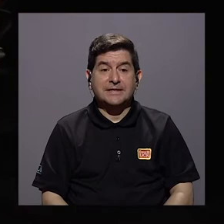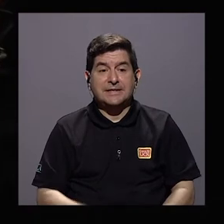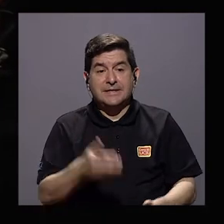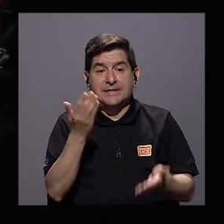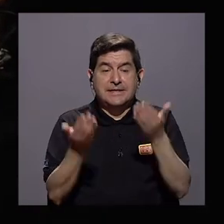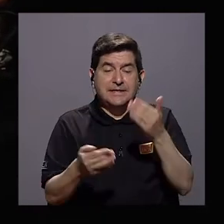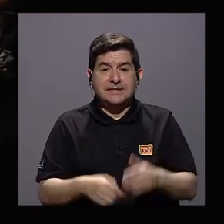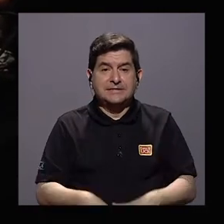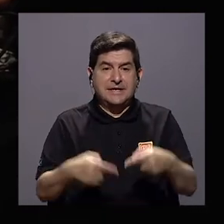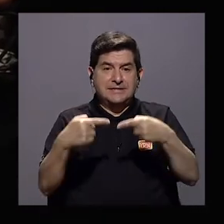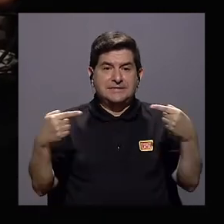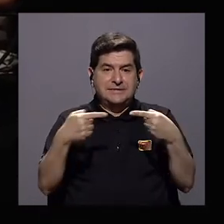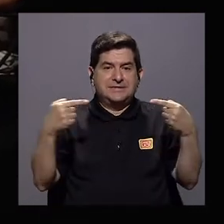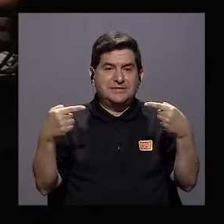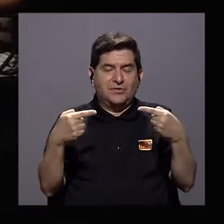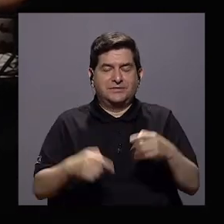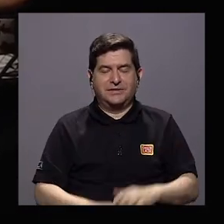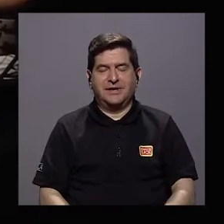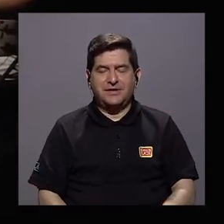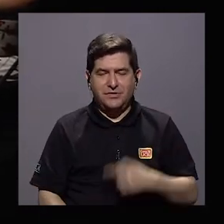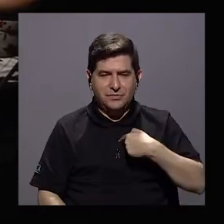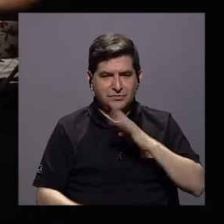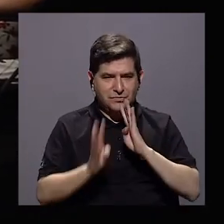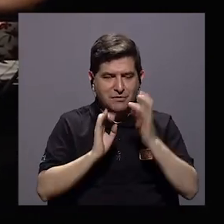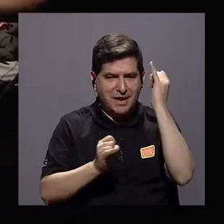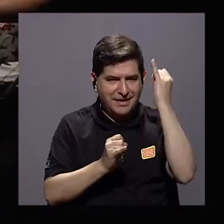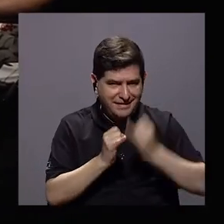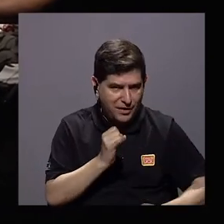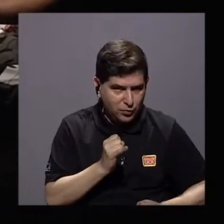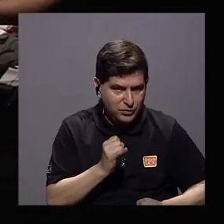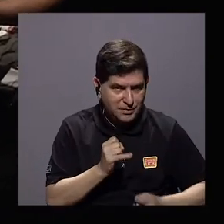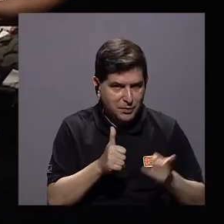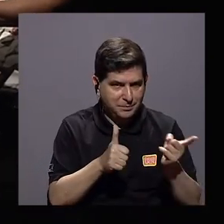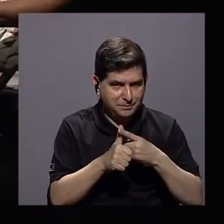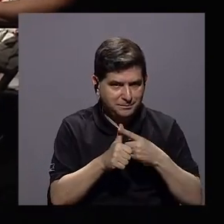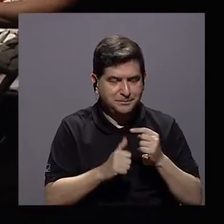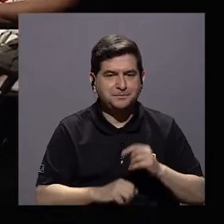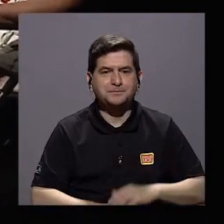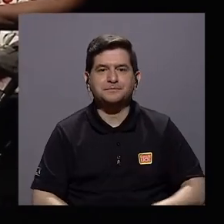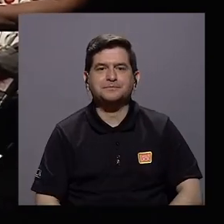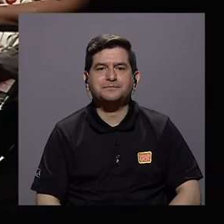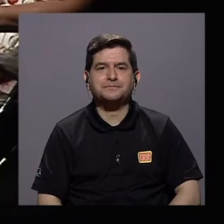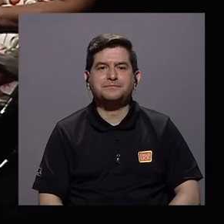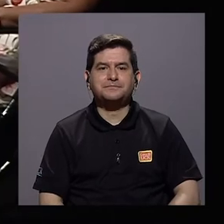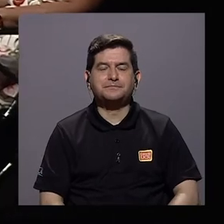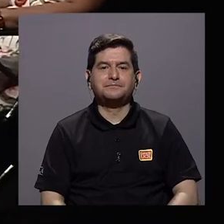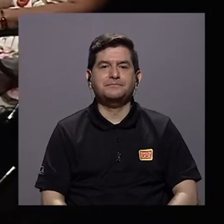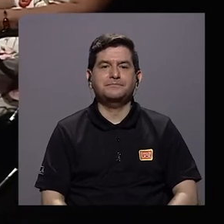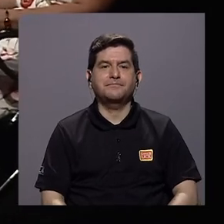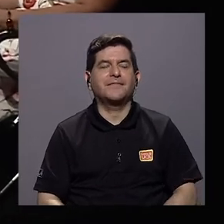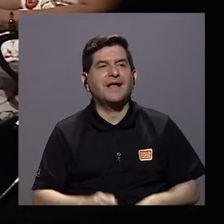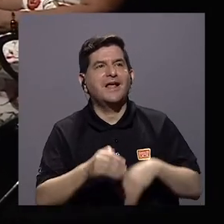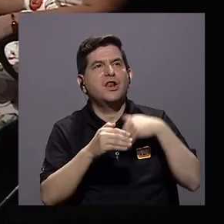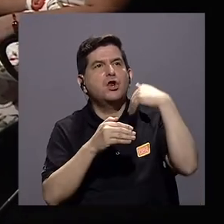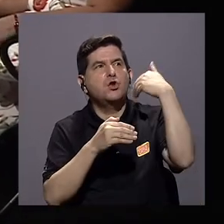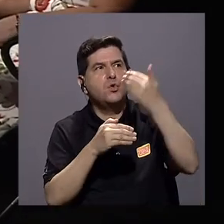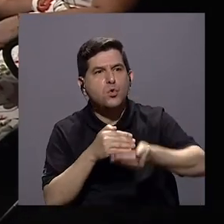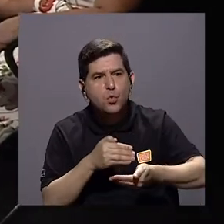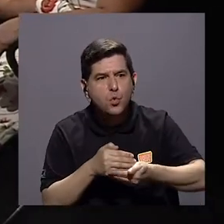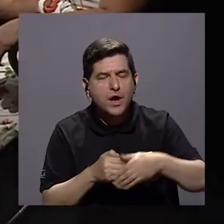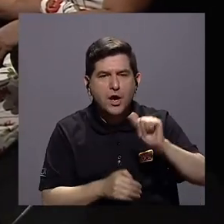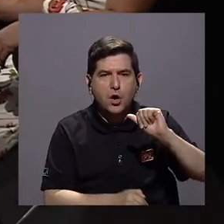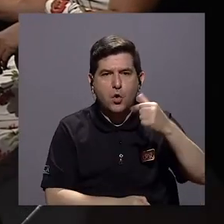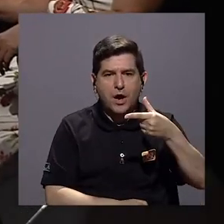Es un poco contradictorio, ¿verdad? Le voy a hablar de lo último. En realidad, es hasta después